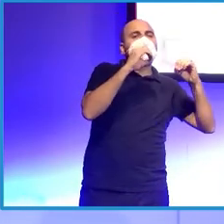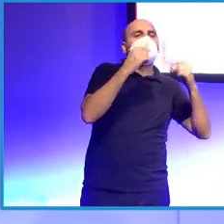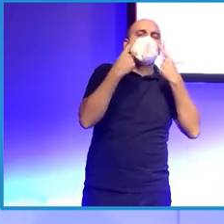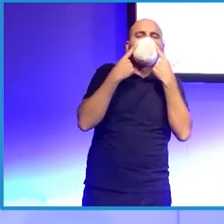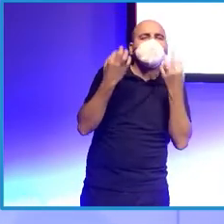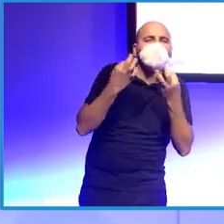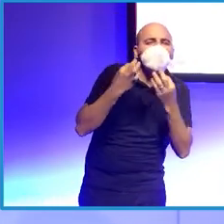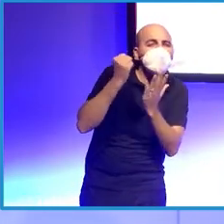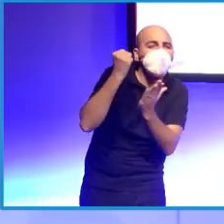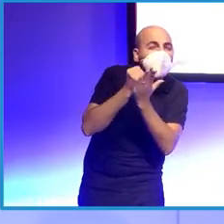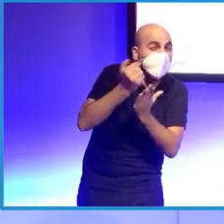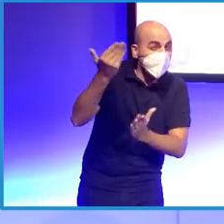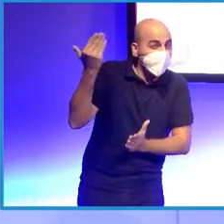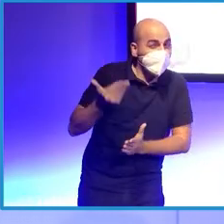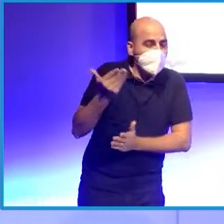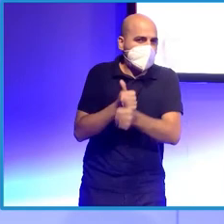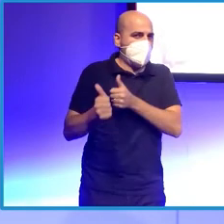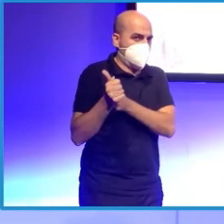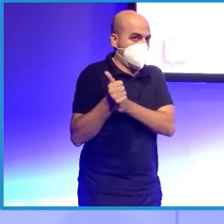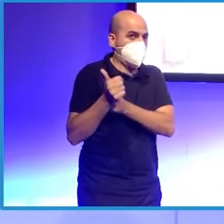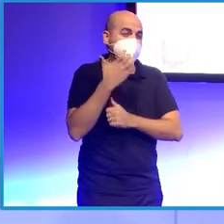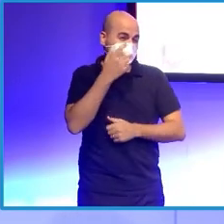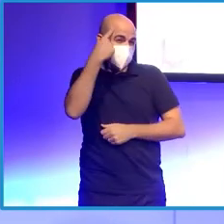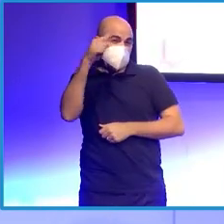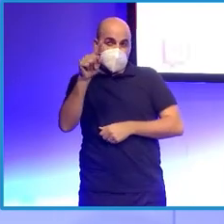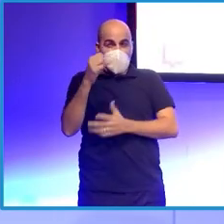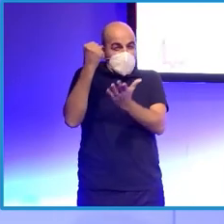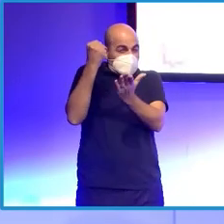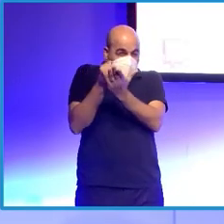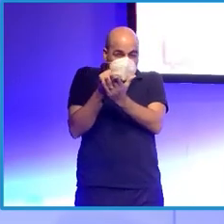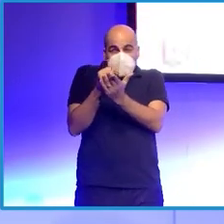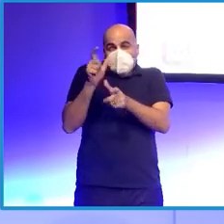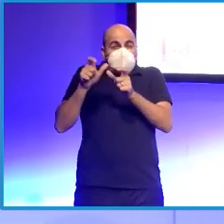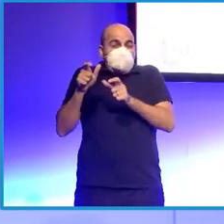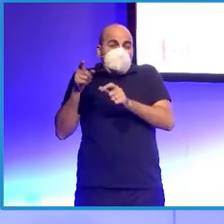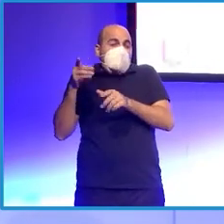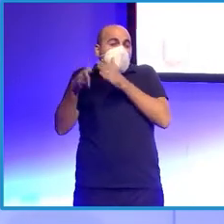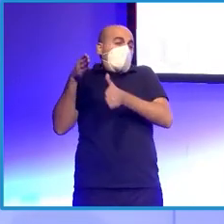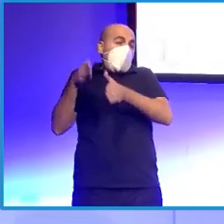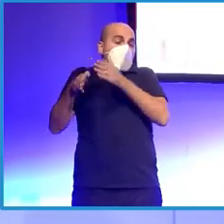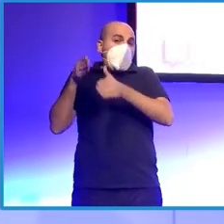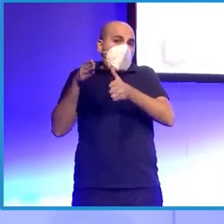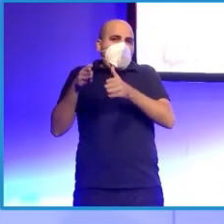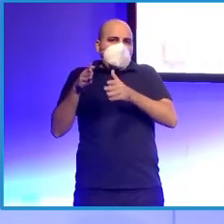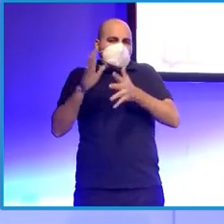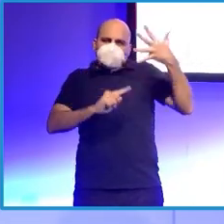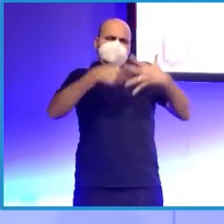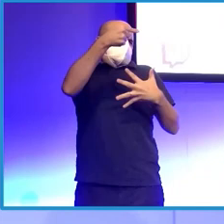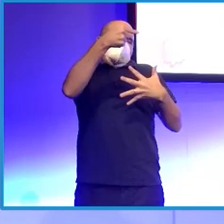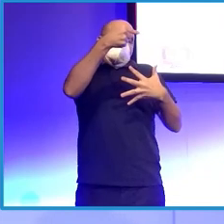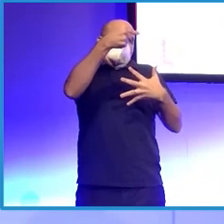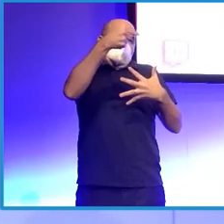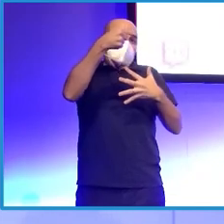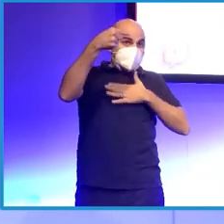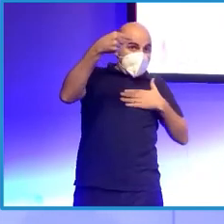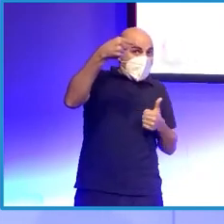que esa marca es digamos la reconocida al oficial tras a clavar arriba ya no de pasas pero sí mientras tanto consigue es ponerte